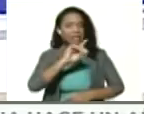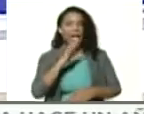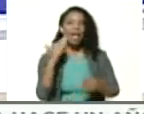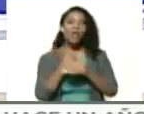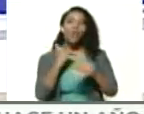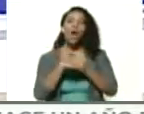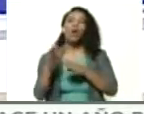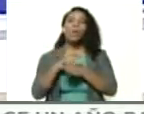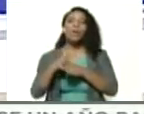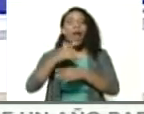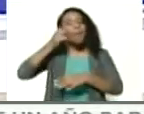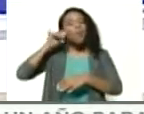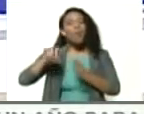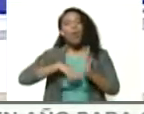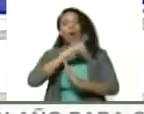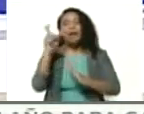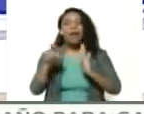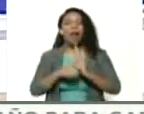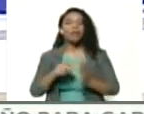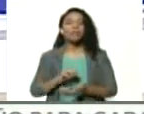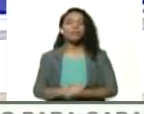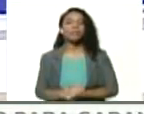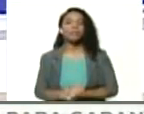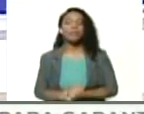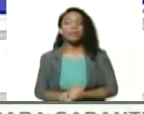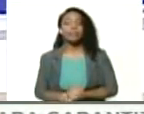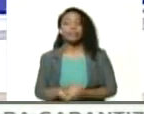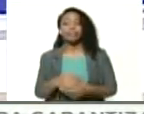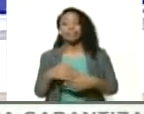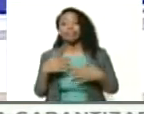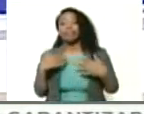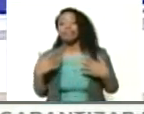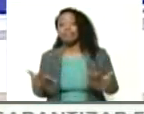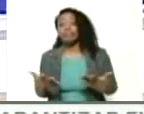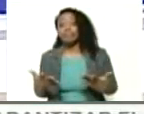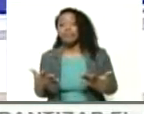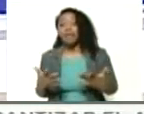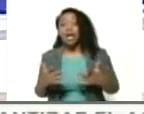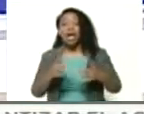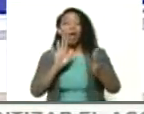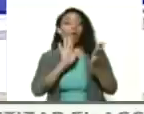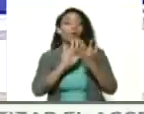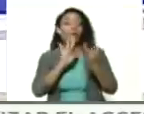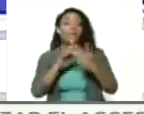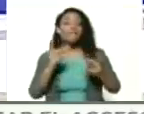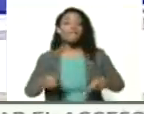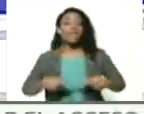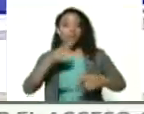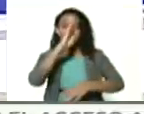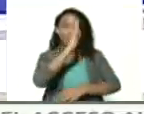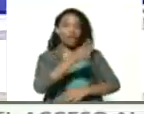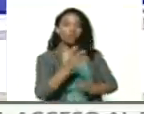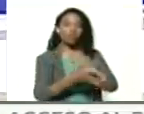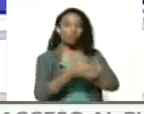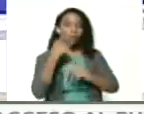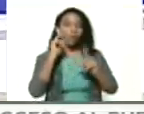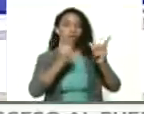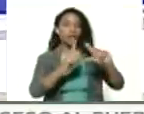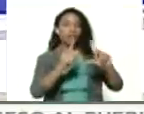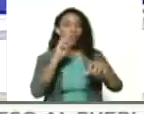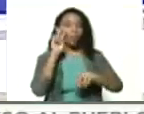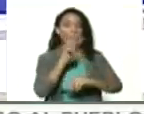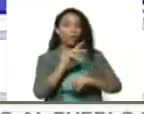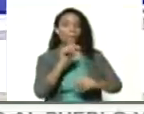por el pueblo en general, y resulta que la transmisión en vivo y directo por los canales de